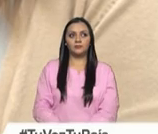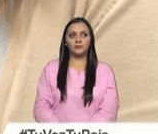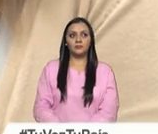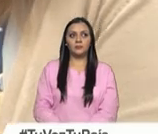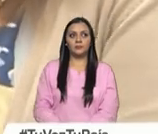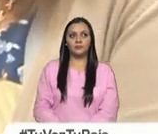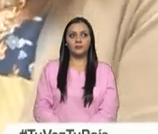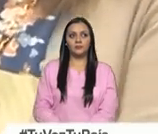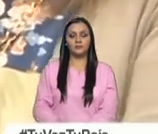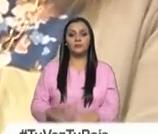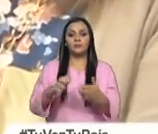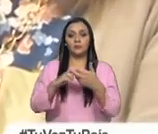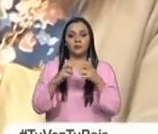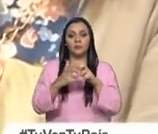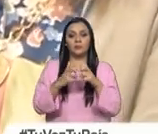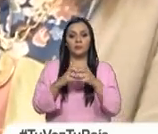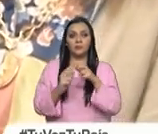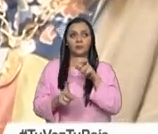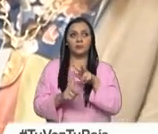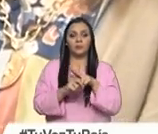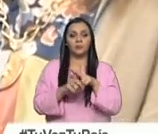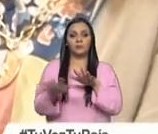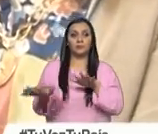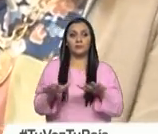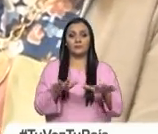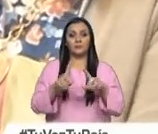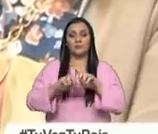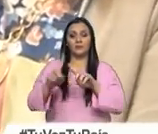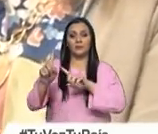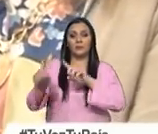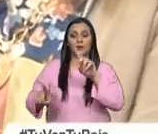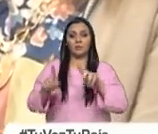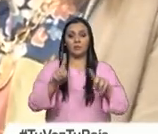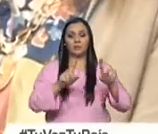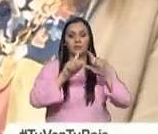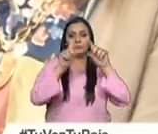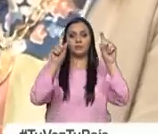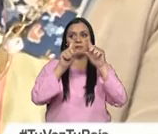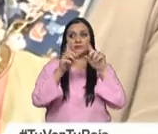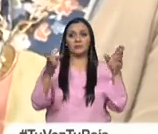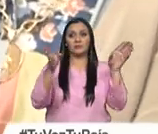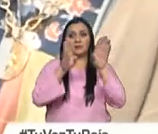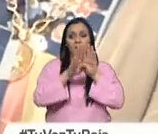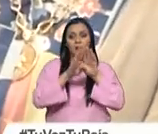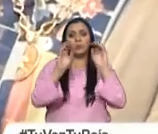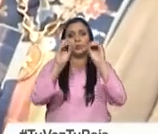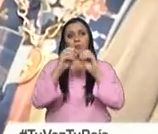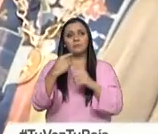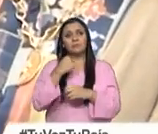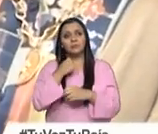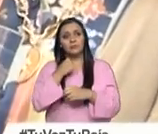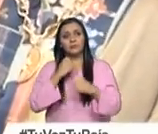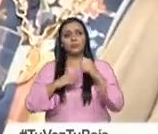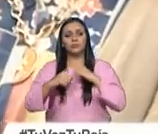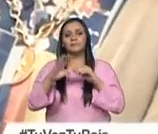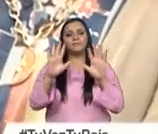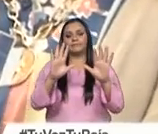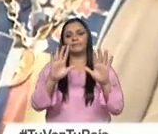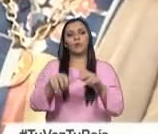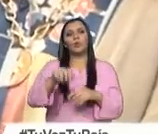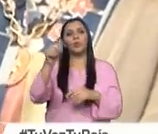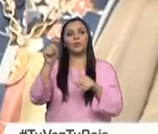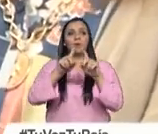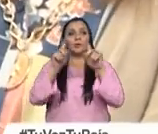Catástrofe natural como esta, muchas empresas o cierran o se afectan, o sea, nosotros tuvimos empresas,